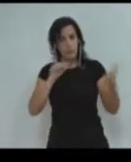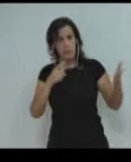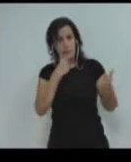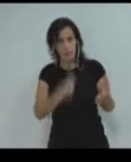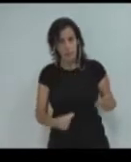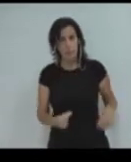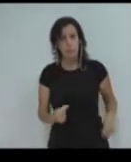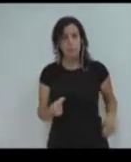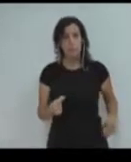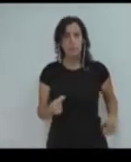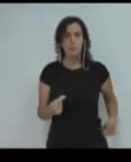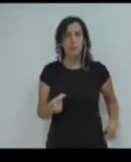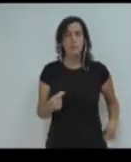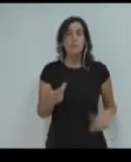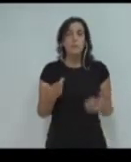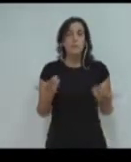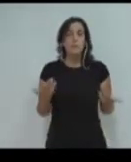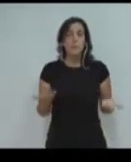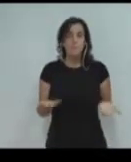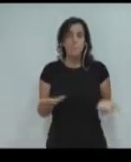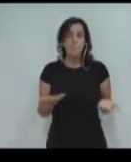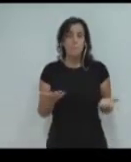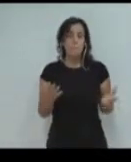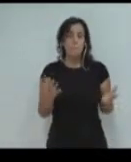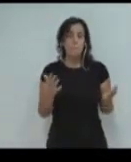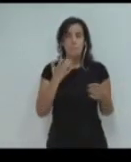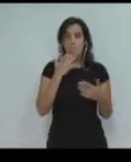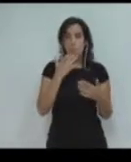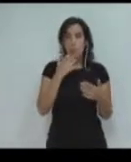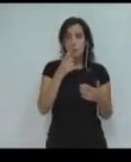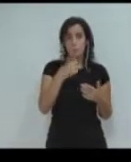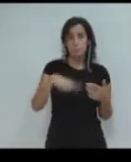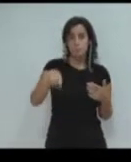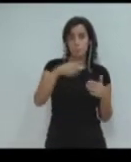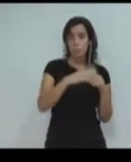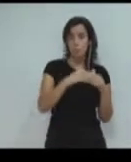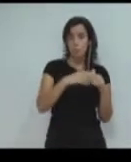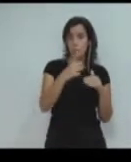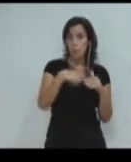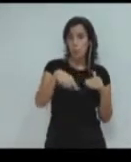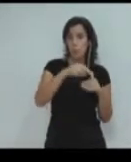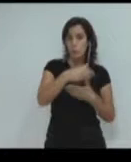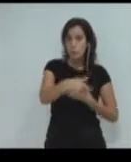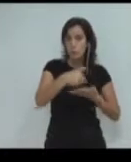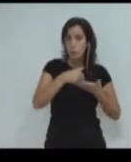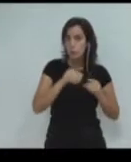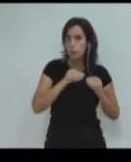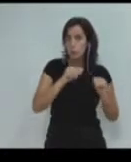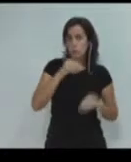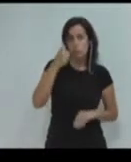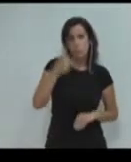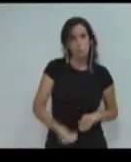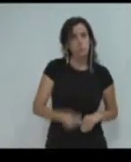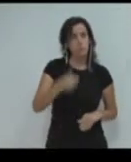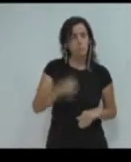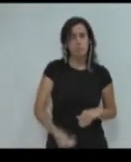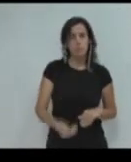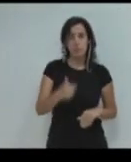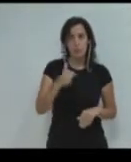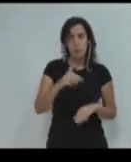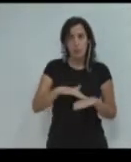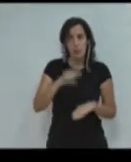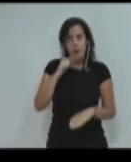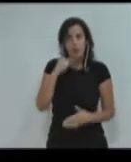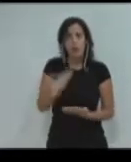entender. Entonces, en este caso, la aportación de los usuarios es fundamental, es el contraste necesario para